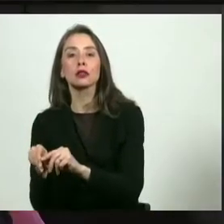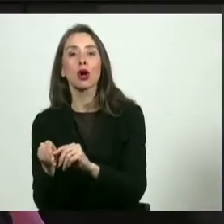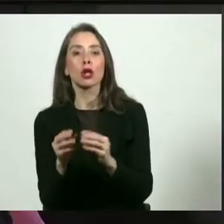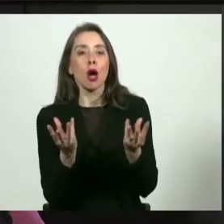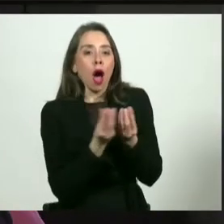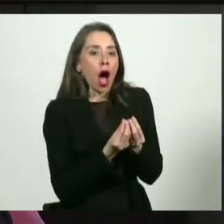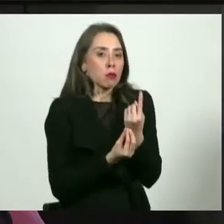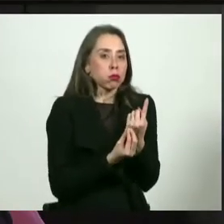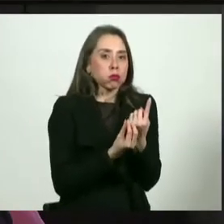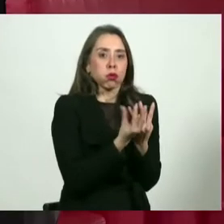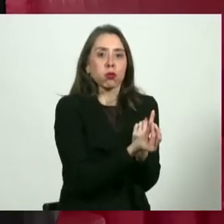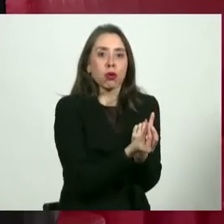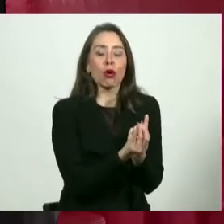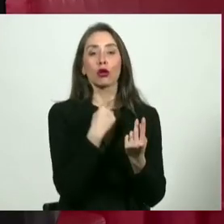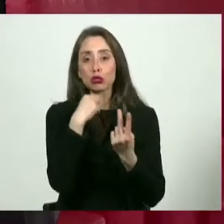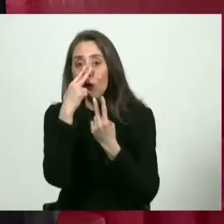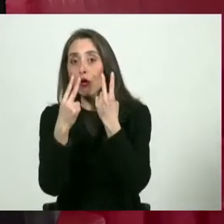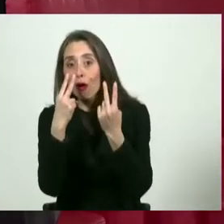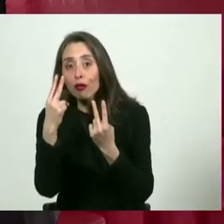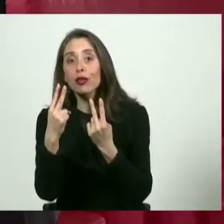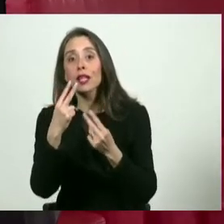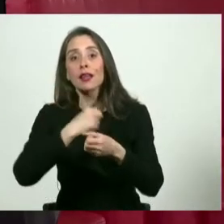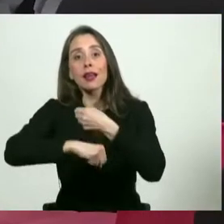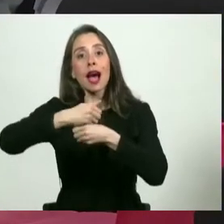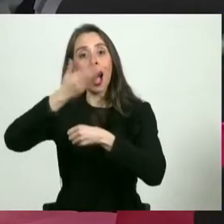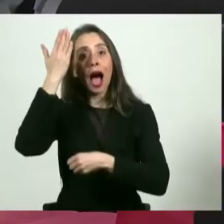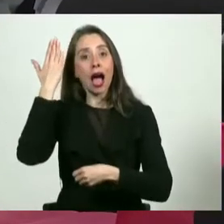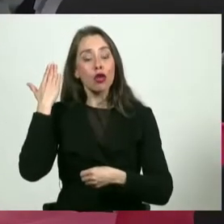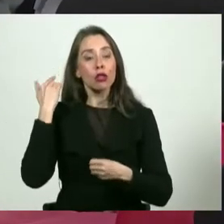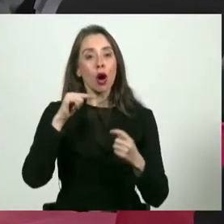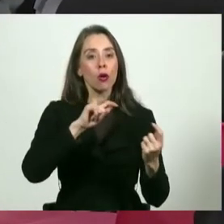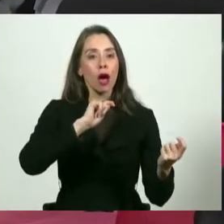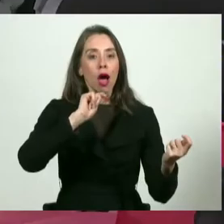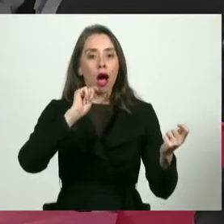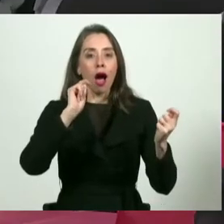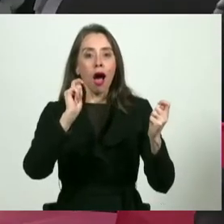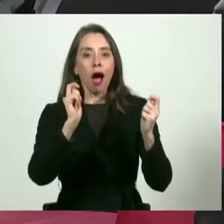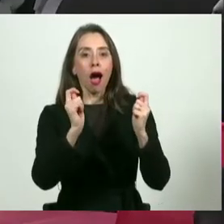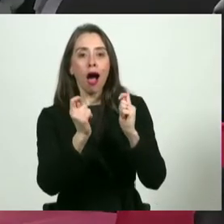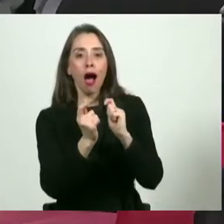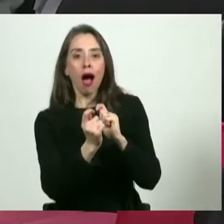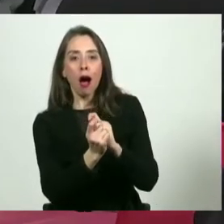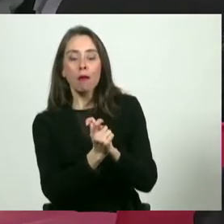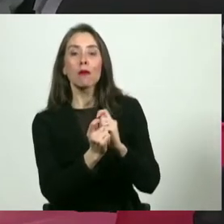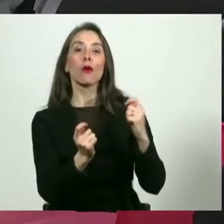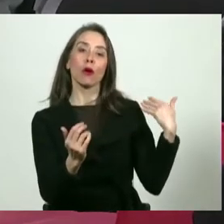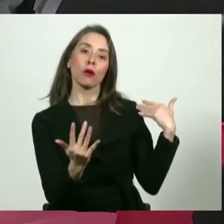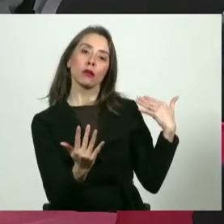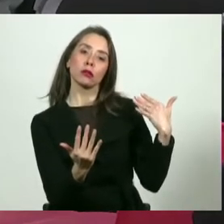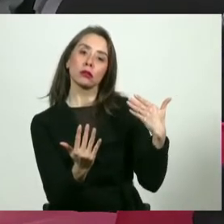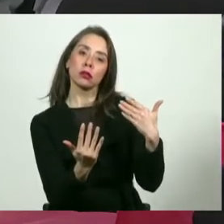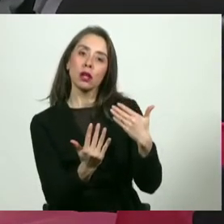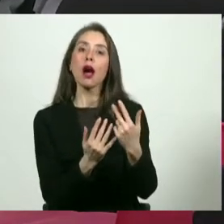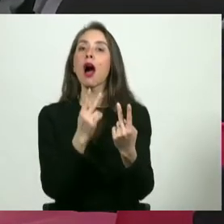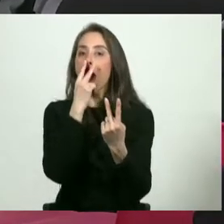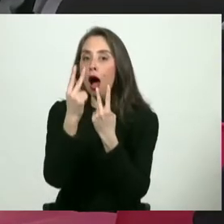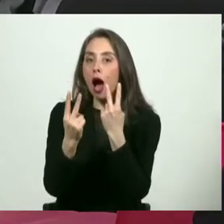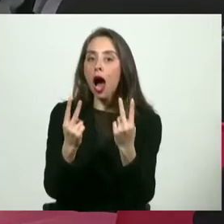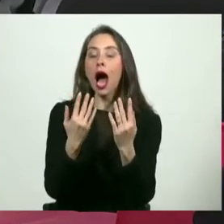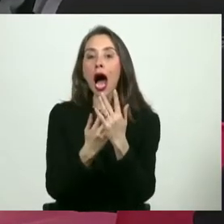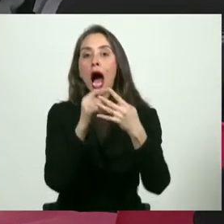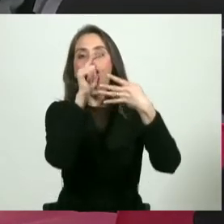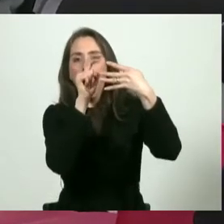la debilidad, y me tocó conocerlo bien de cerca hace algunos años atrás, eso ha ido cambiando. Ha ido cambiando, uno ve que hoy día hay otros